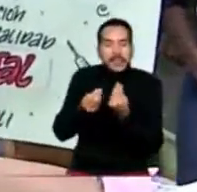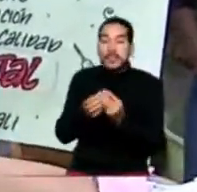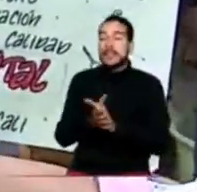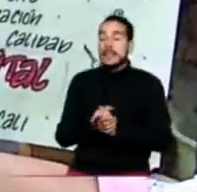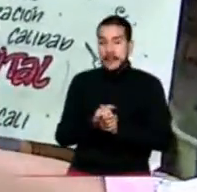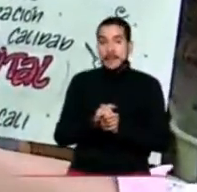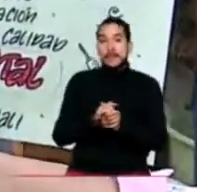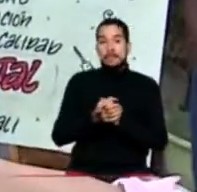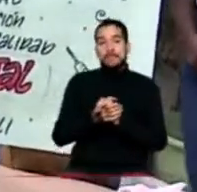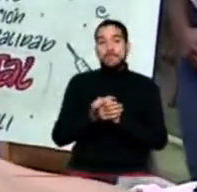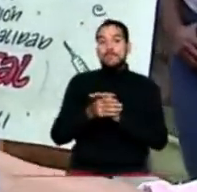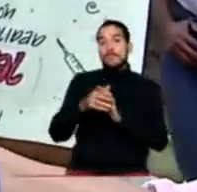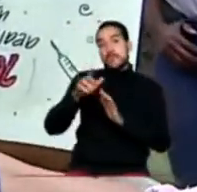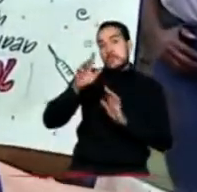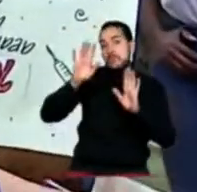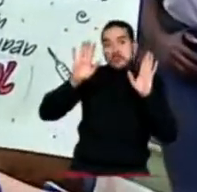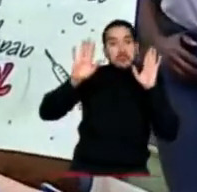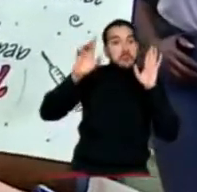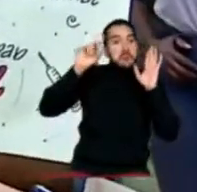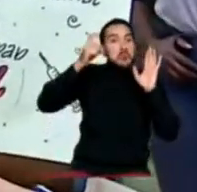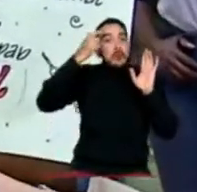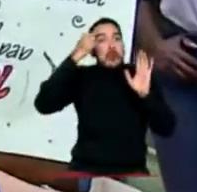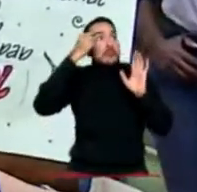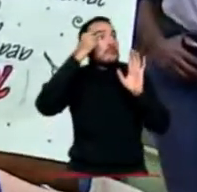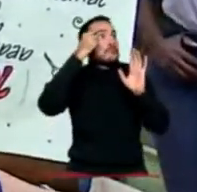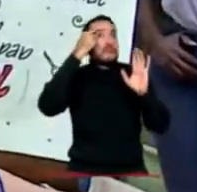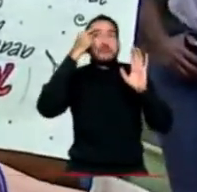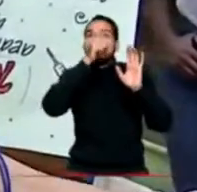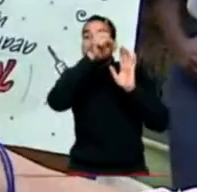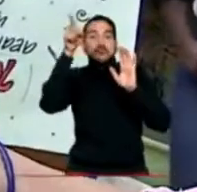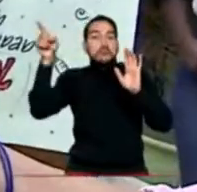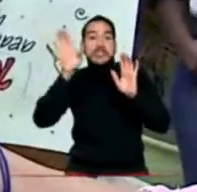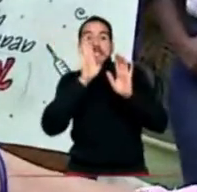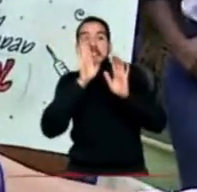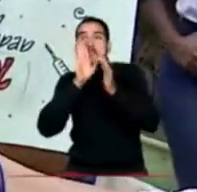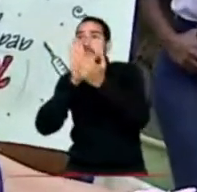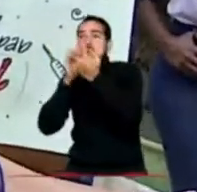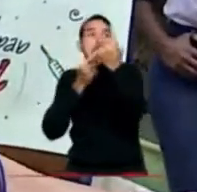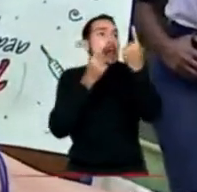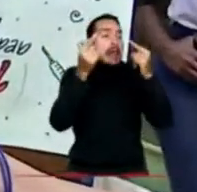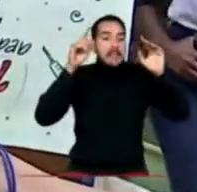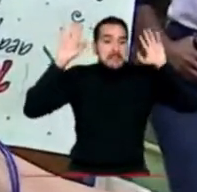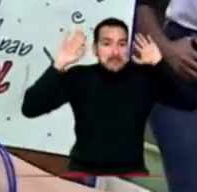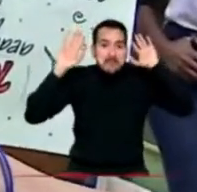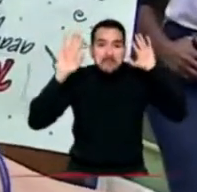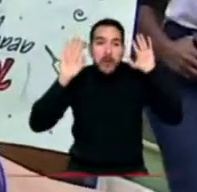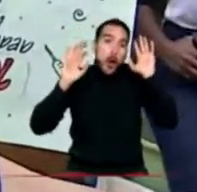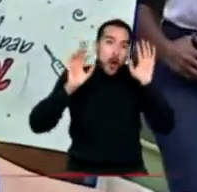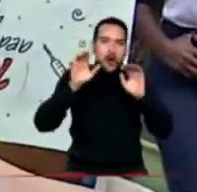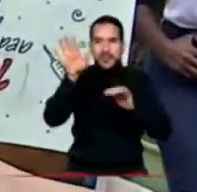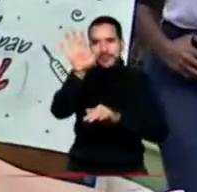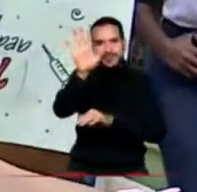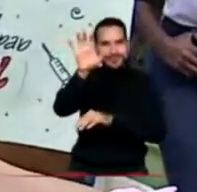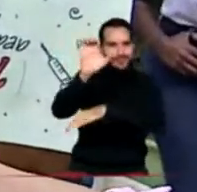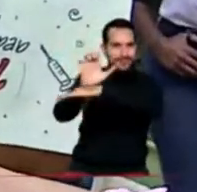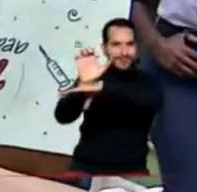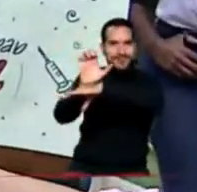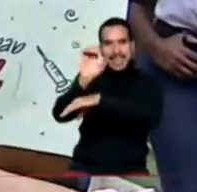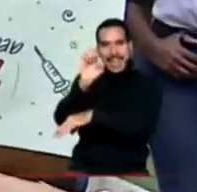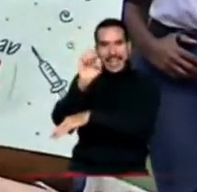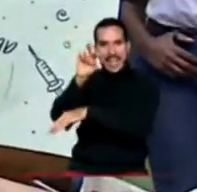el gobierno que corresponda, con las EPS, para que esos giros sean efectivos respectivamente a la